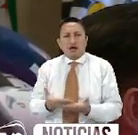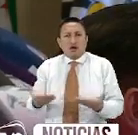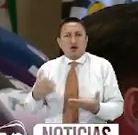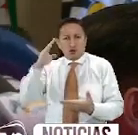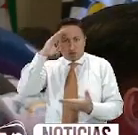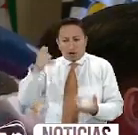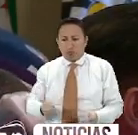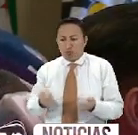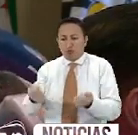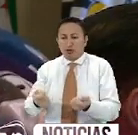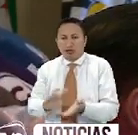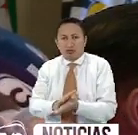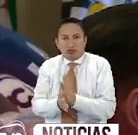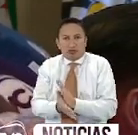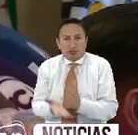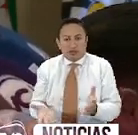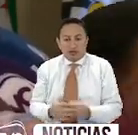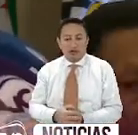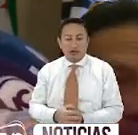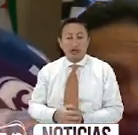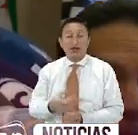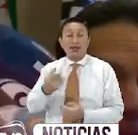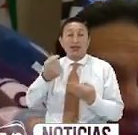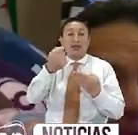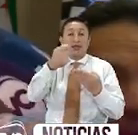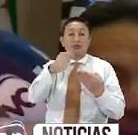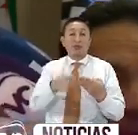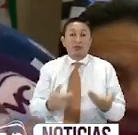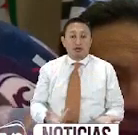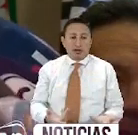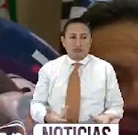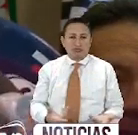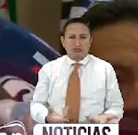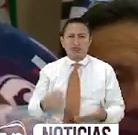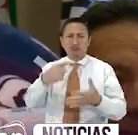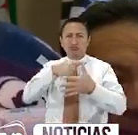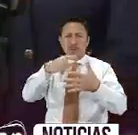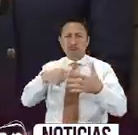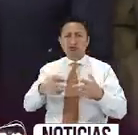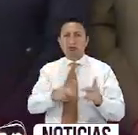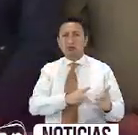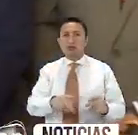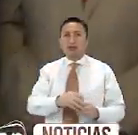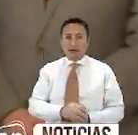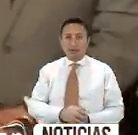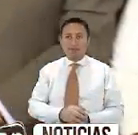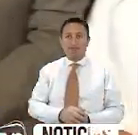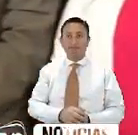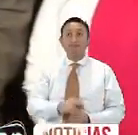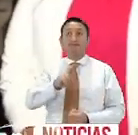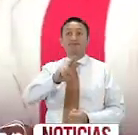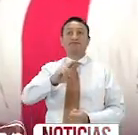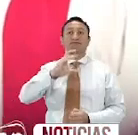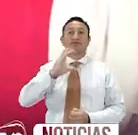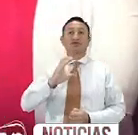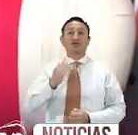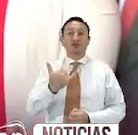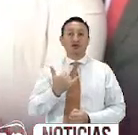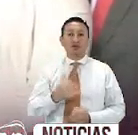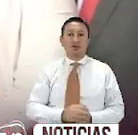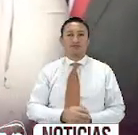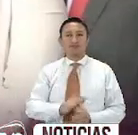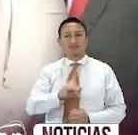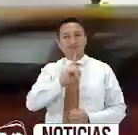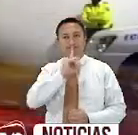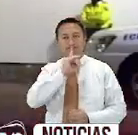a la policía y una falta de ejecución presupuestaria, entonces no se estaba dando cumplimiento al Plan Fénix. Aquí la Revolución Ciudadana prefiere ya no hablar